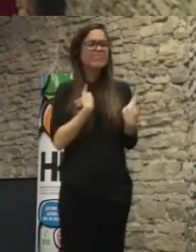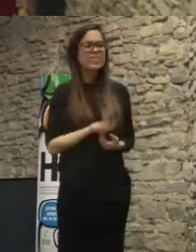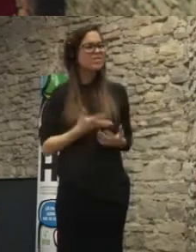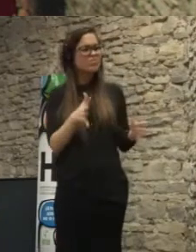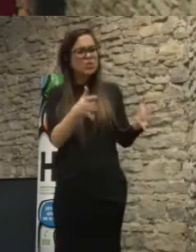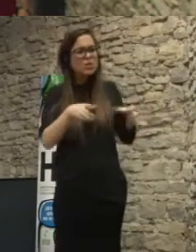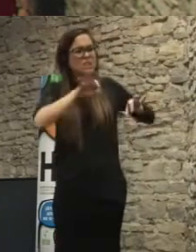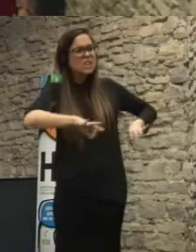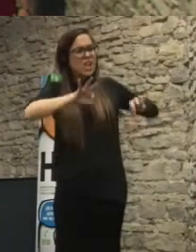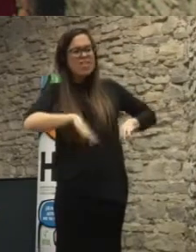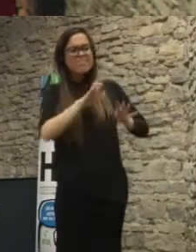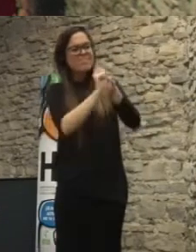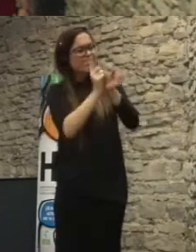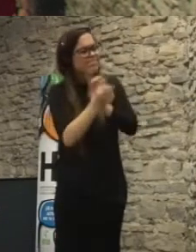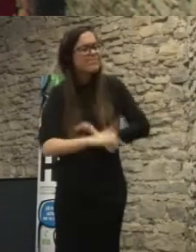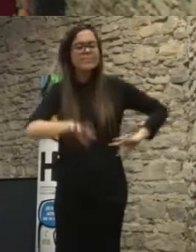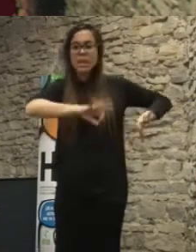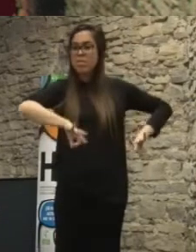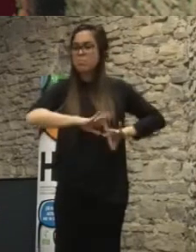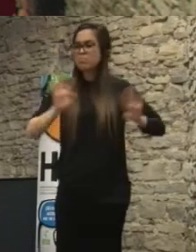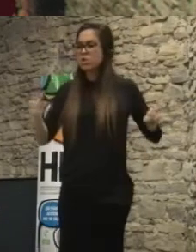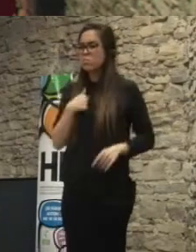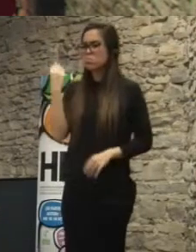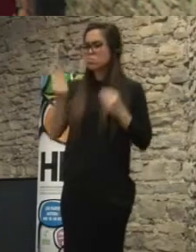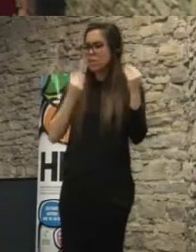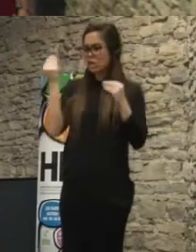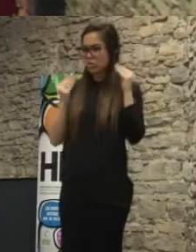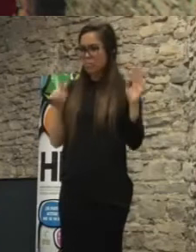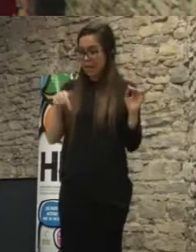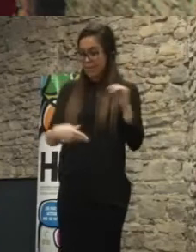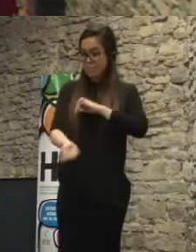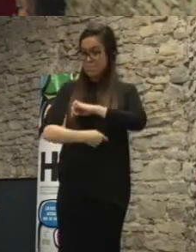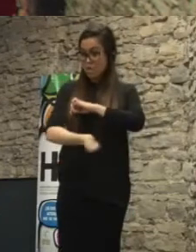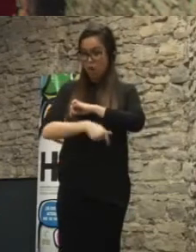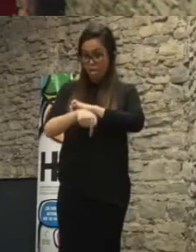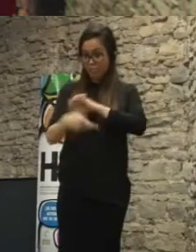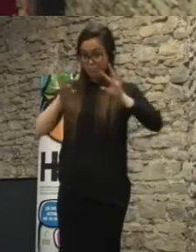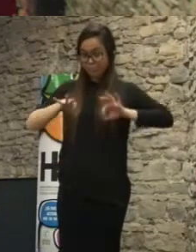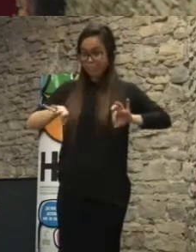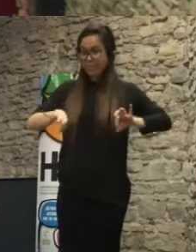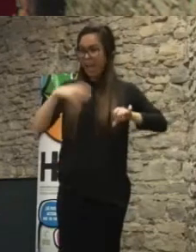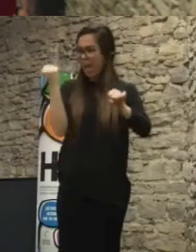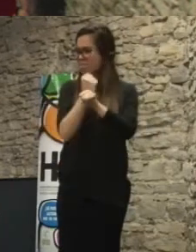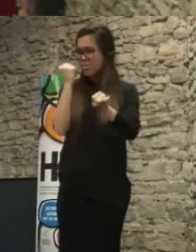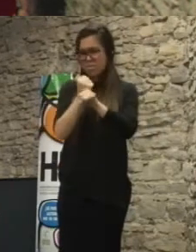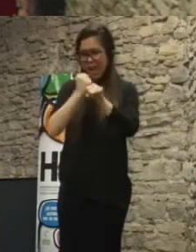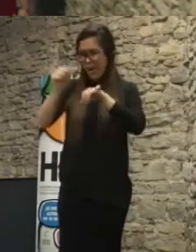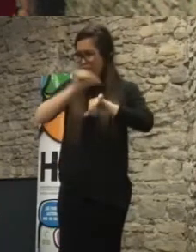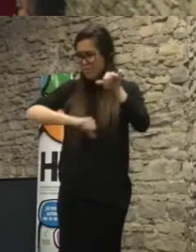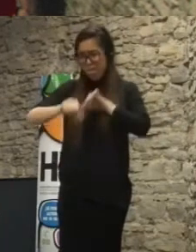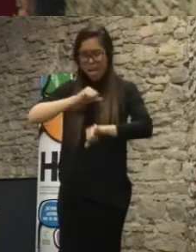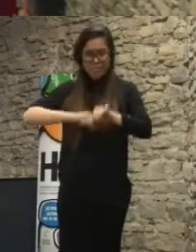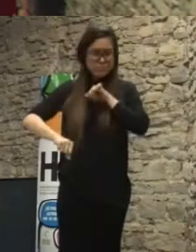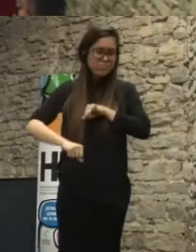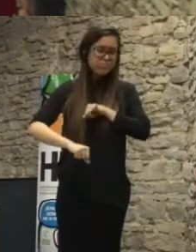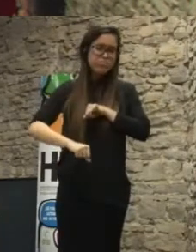ver, los cambios no se puedan ver, ¿no? Pero yo creo que uno de los valores que tienen, y yo creo que en Vitoria-Gasteiz sobre todo, el trabajo que han hecho muchas organizaciones es